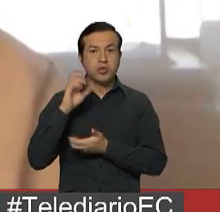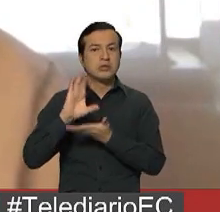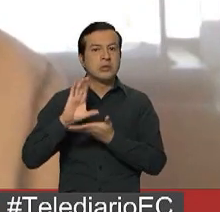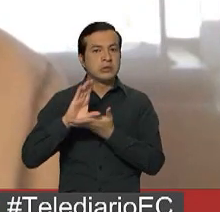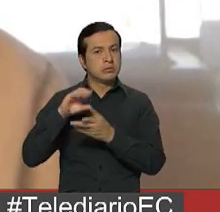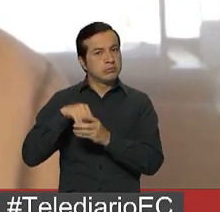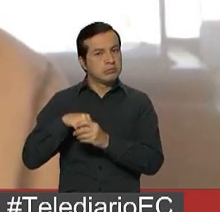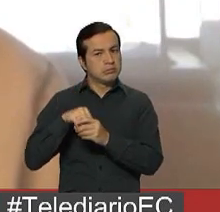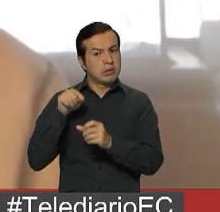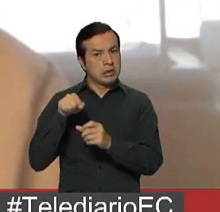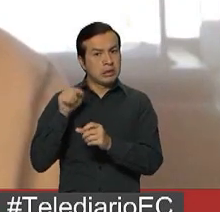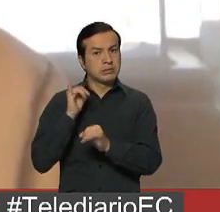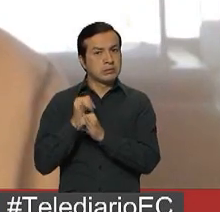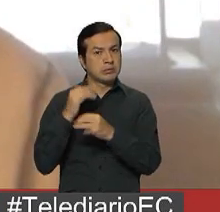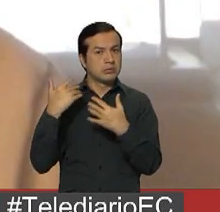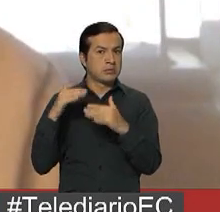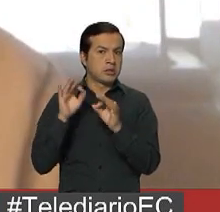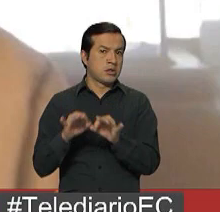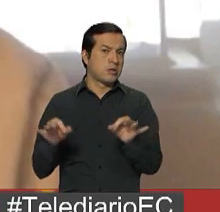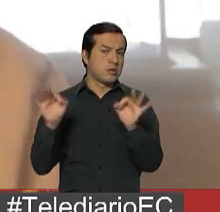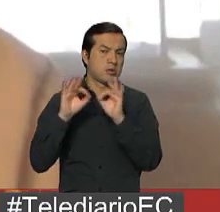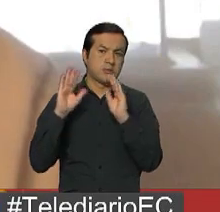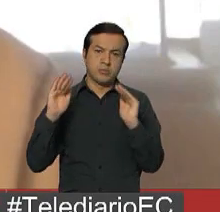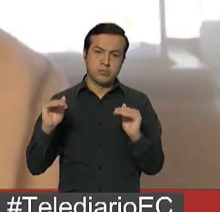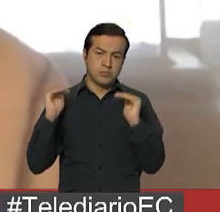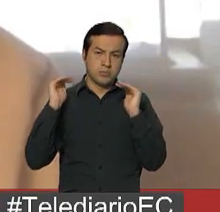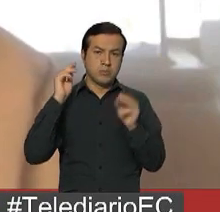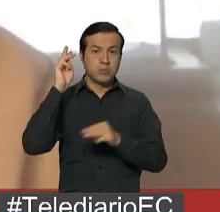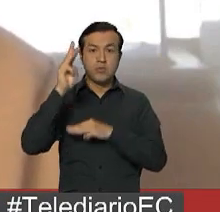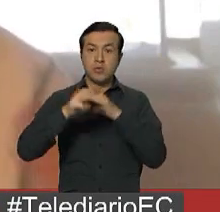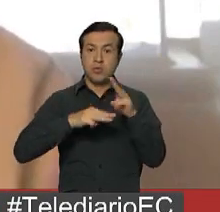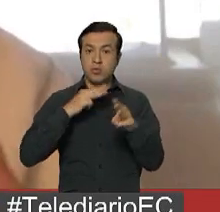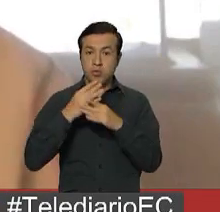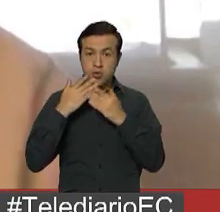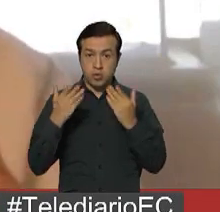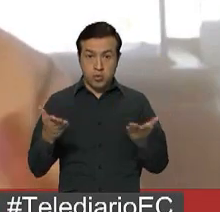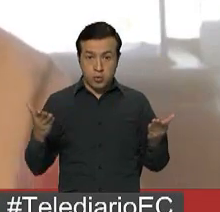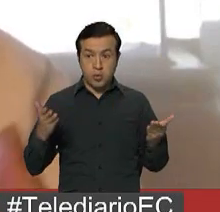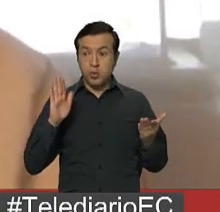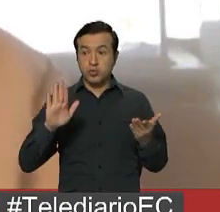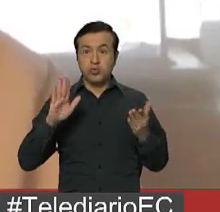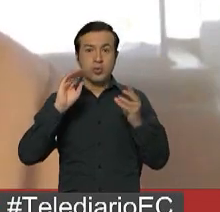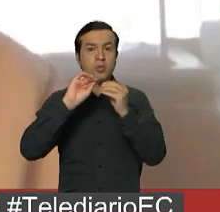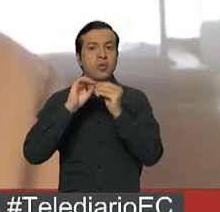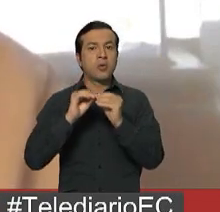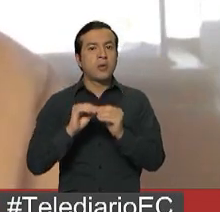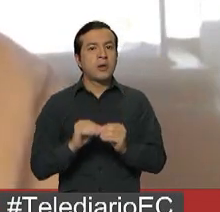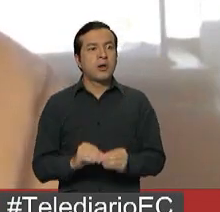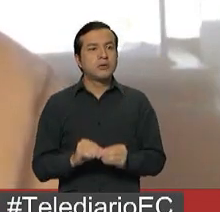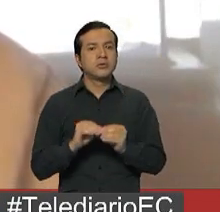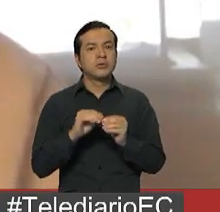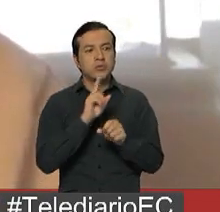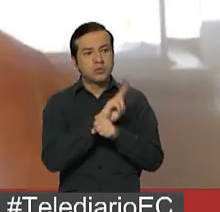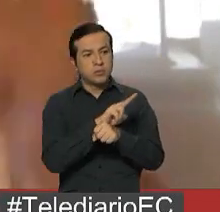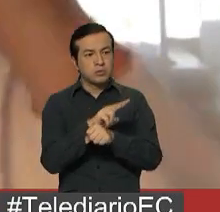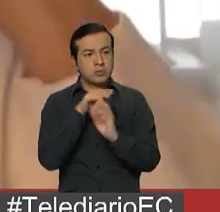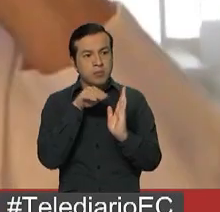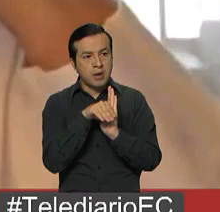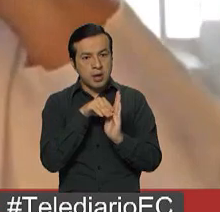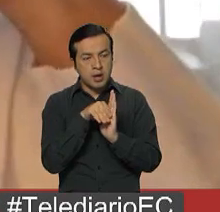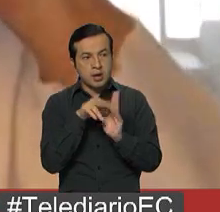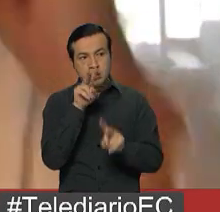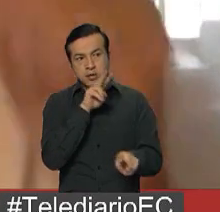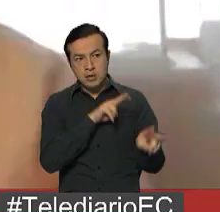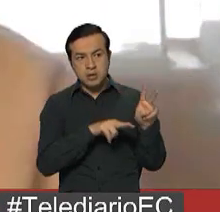importantísima porque es una de las pocas instituciones a nivel mundial que hace formación o entrenamiento de supervisores bancarias